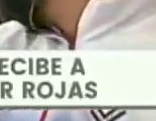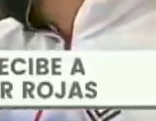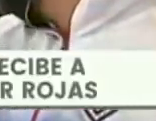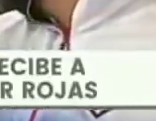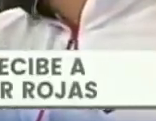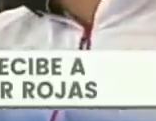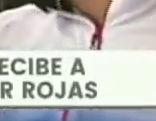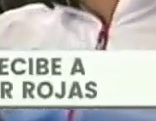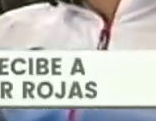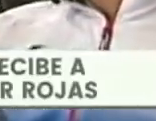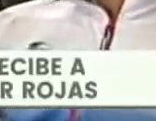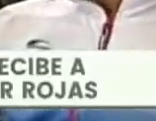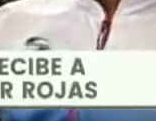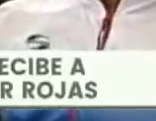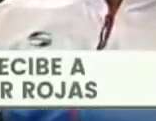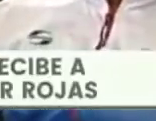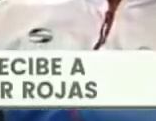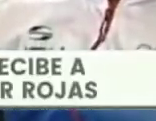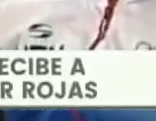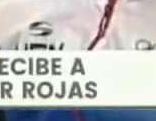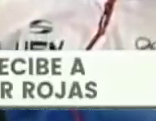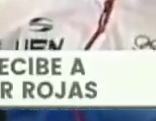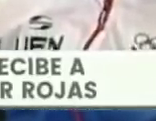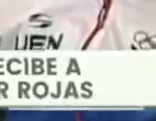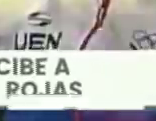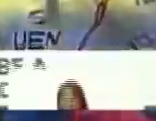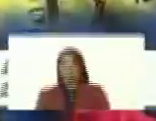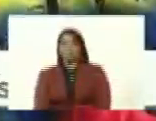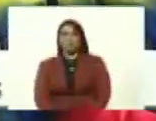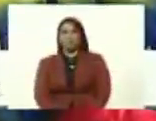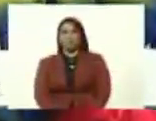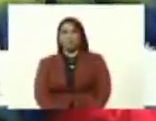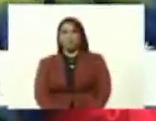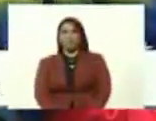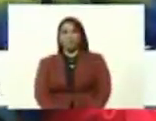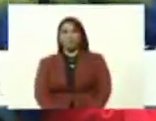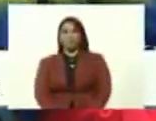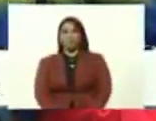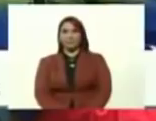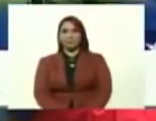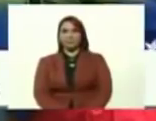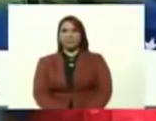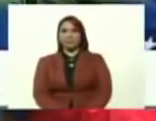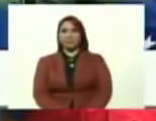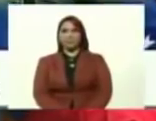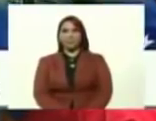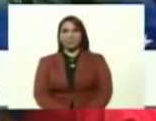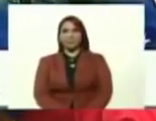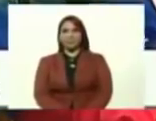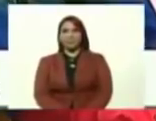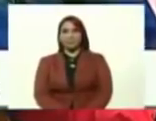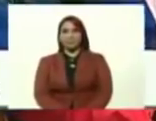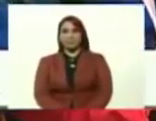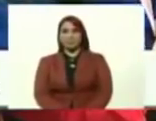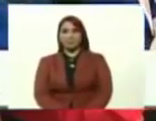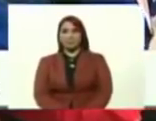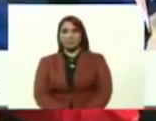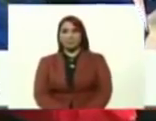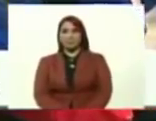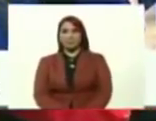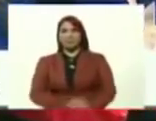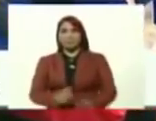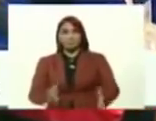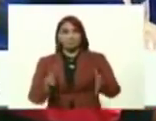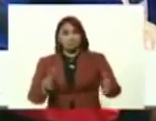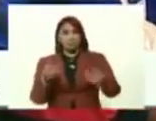a todos también. Ha felicitado también a los atletas olímpicos y paralímpicos que se han también ganado